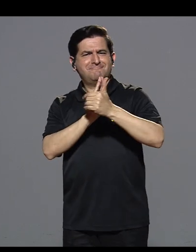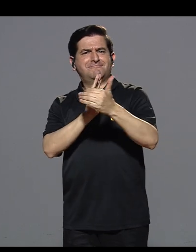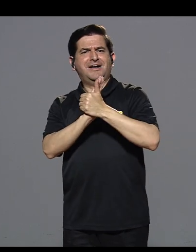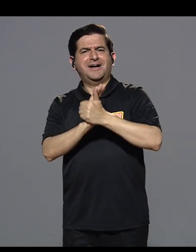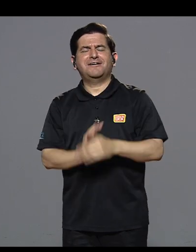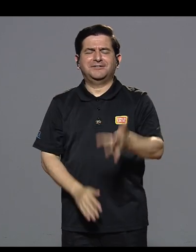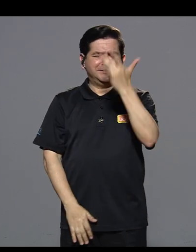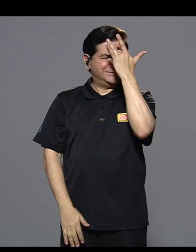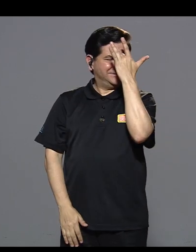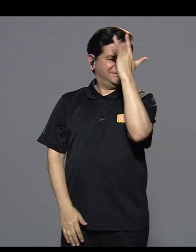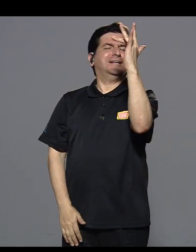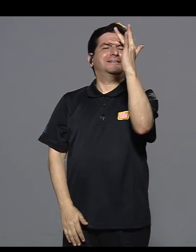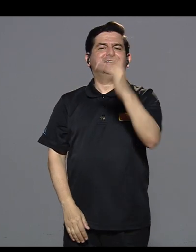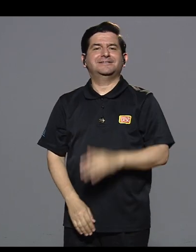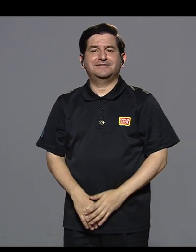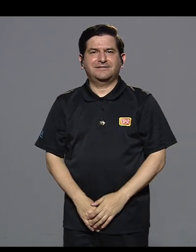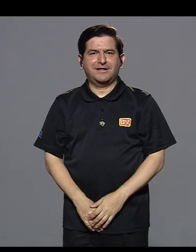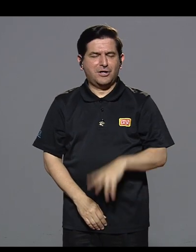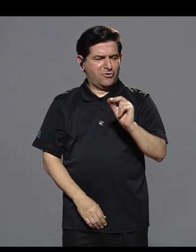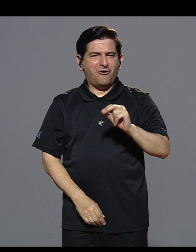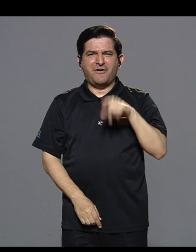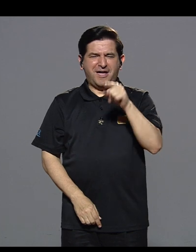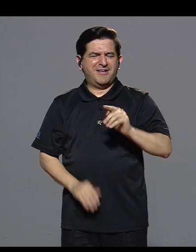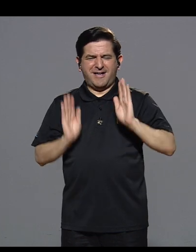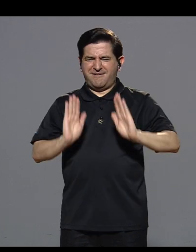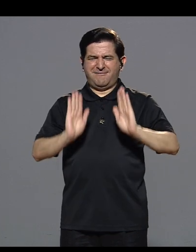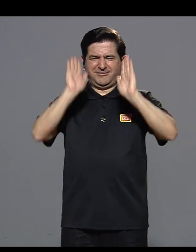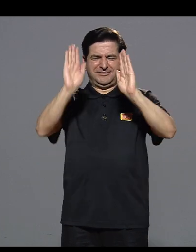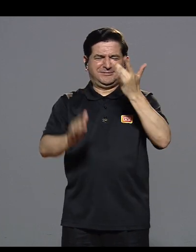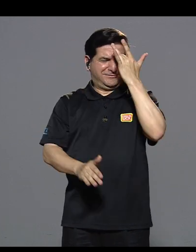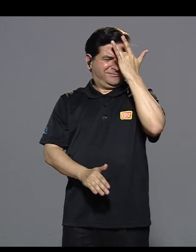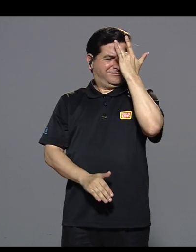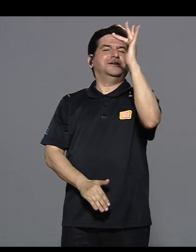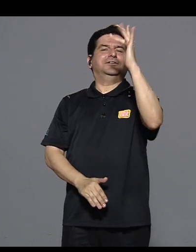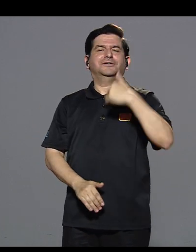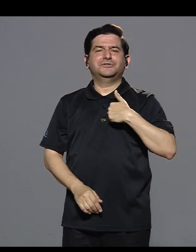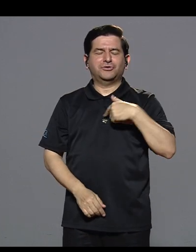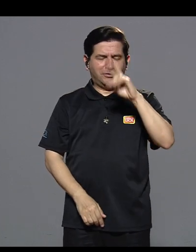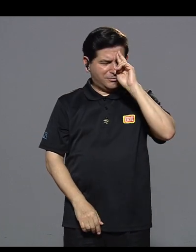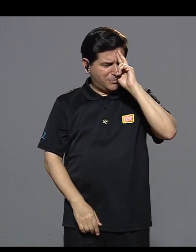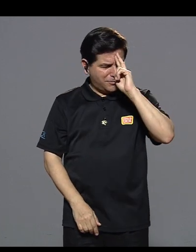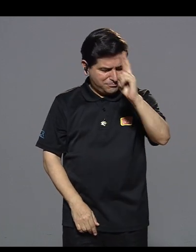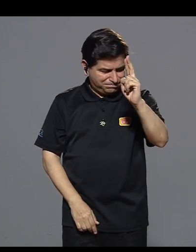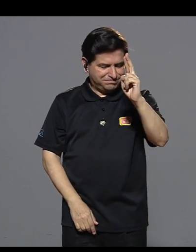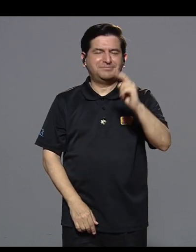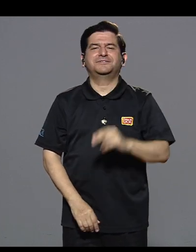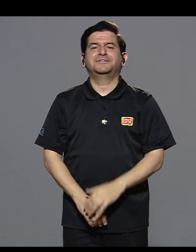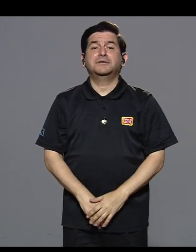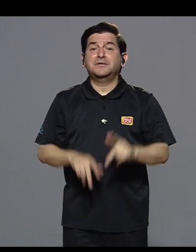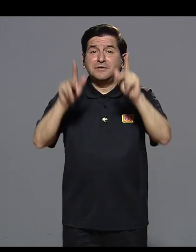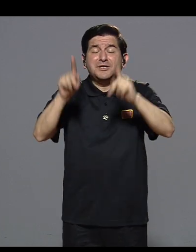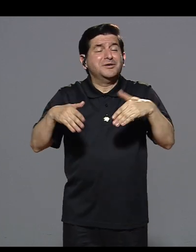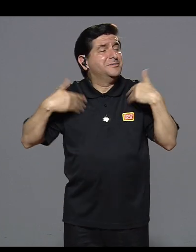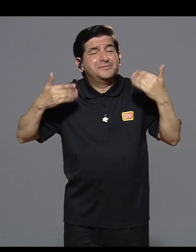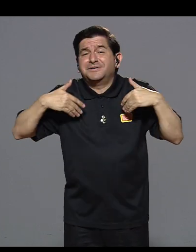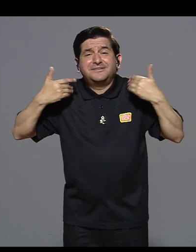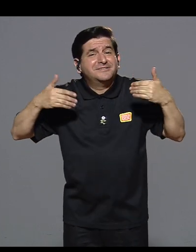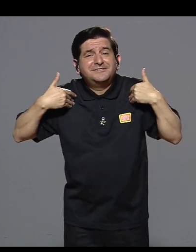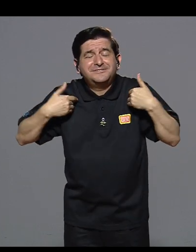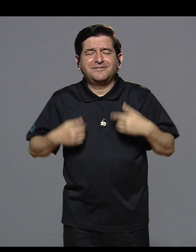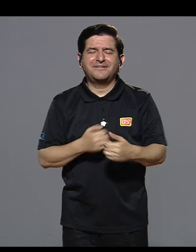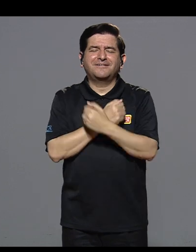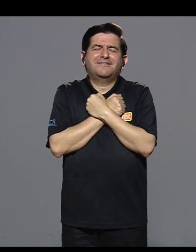capaz, inteligente. Inteligente no, ella es brillante, brillante, yo la admiro. Y es una persona